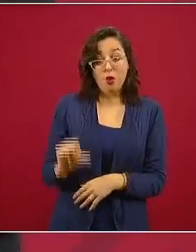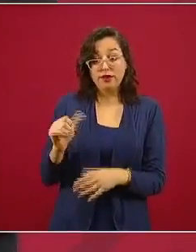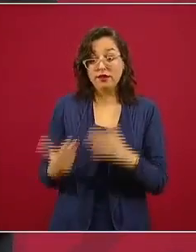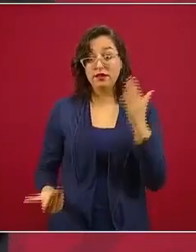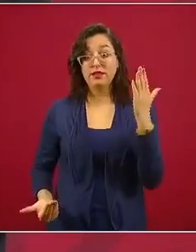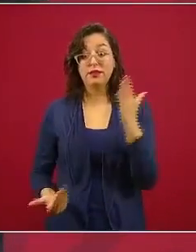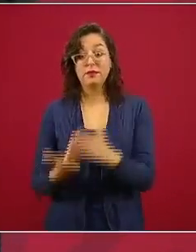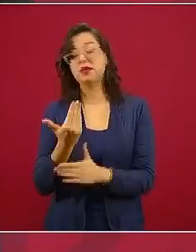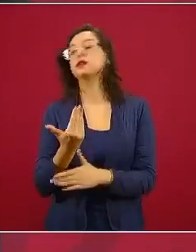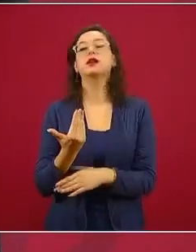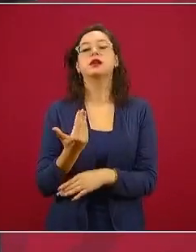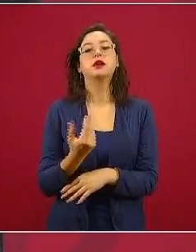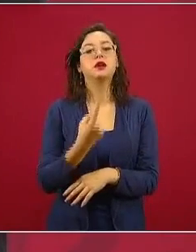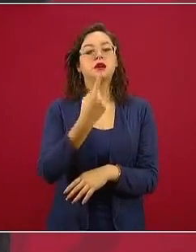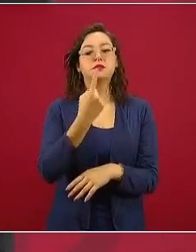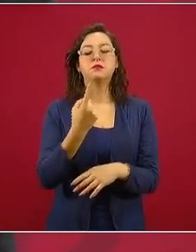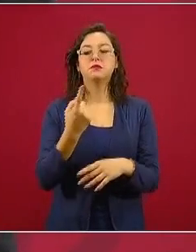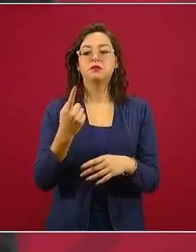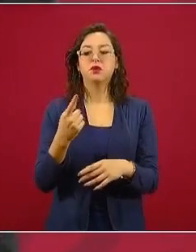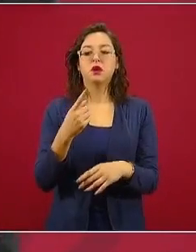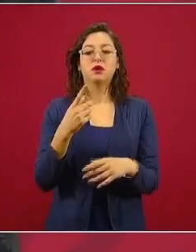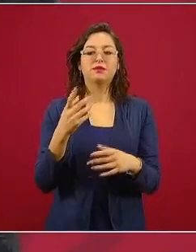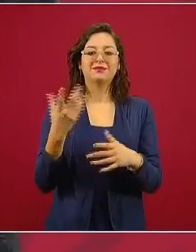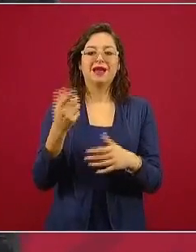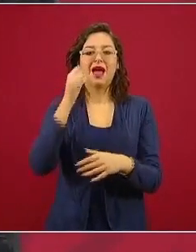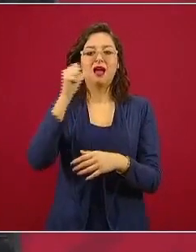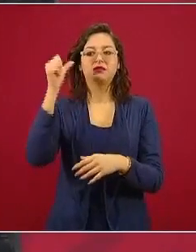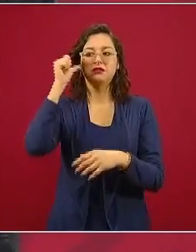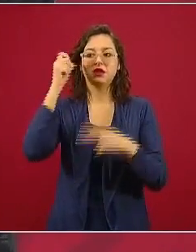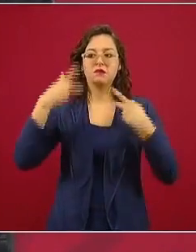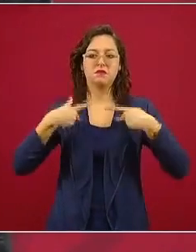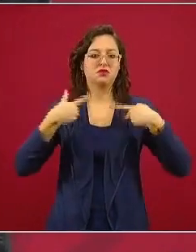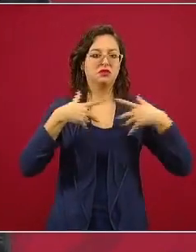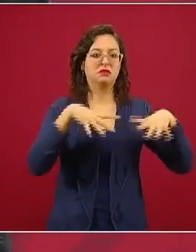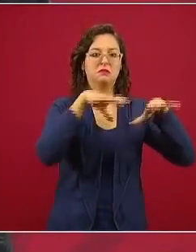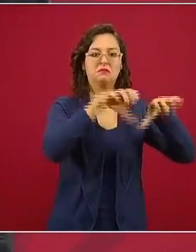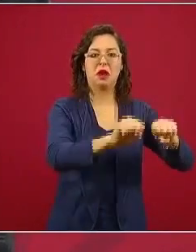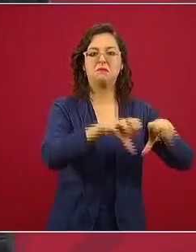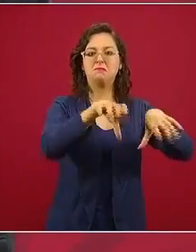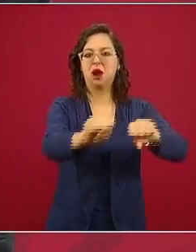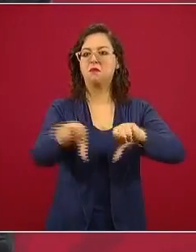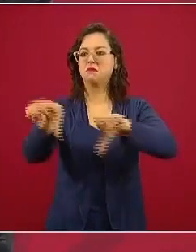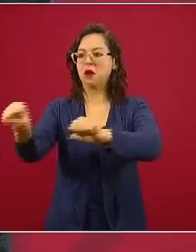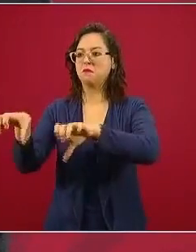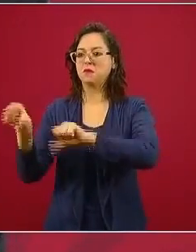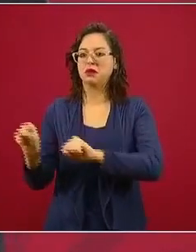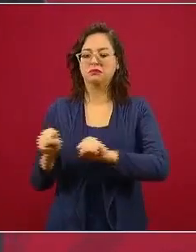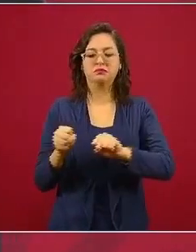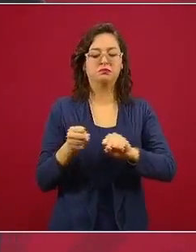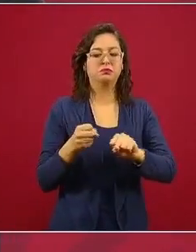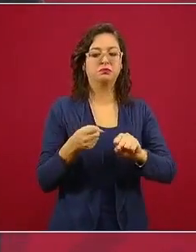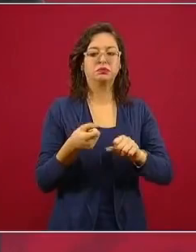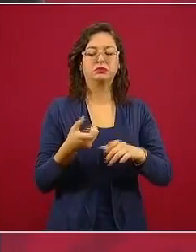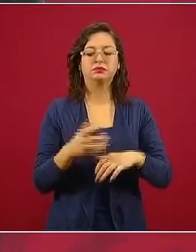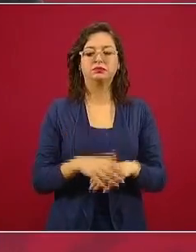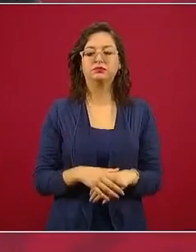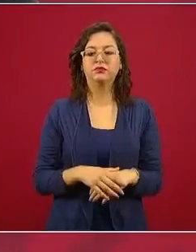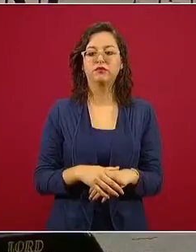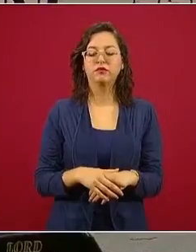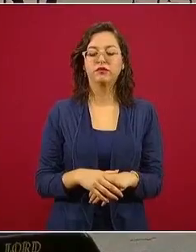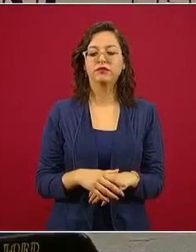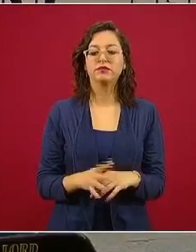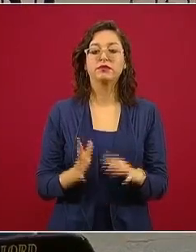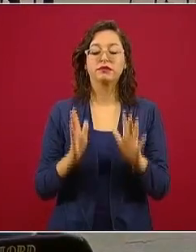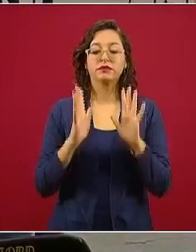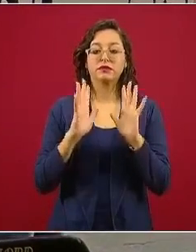involucrados, que estaba detenido, un juez lo dejó a las 12 de la noche